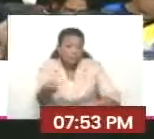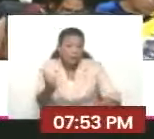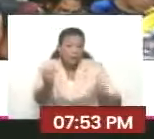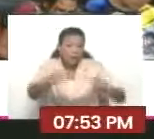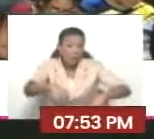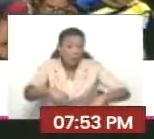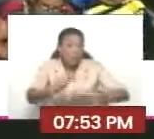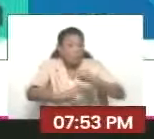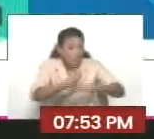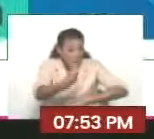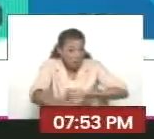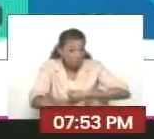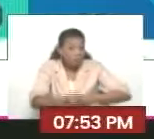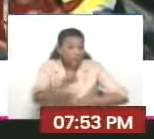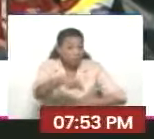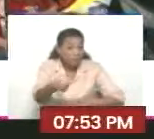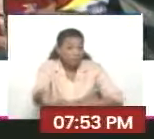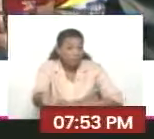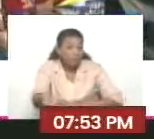Sí. ¿Lo vamos a hacer?